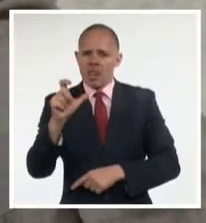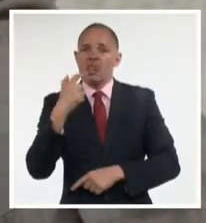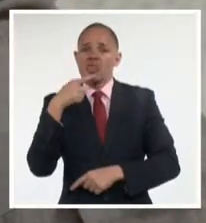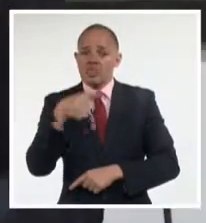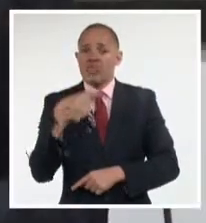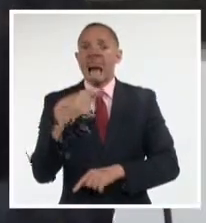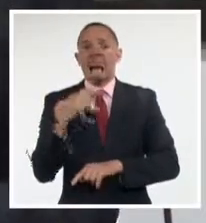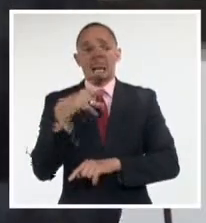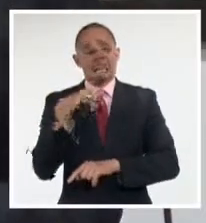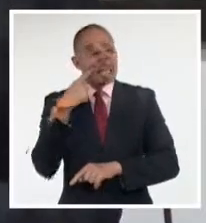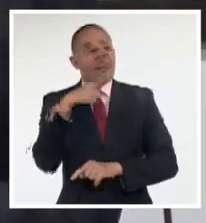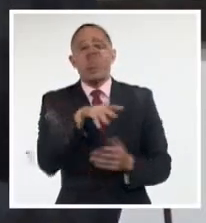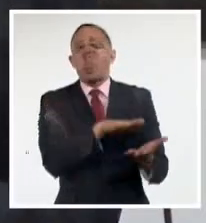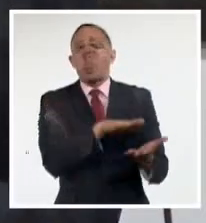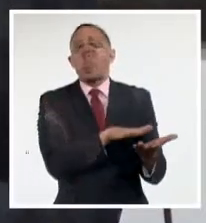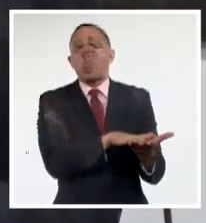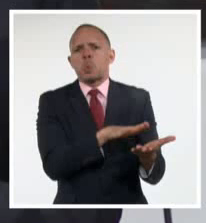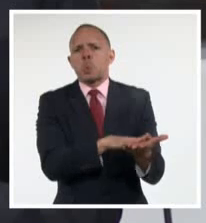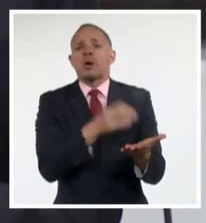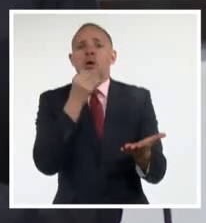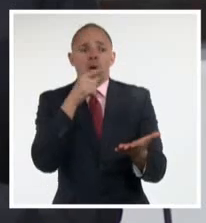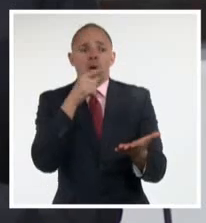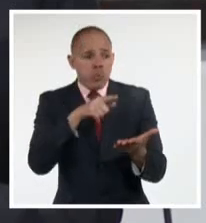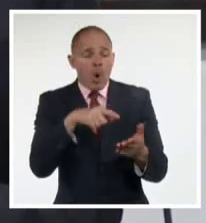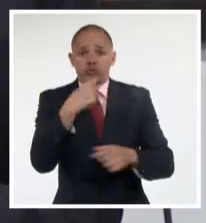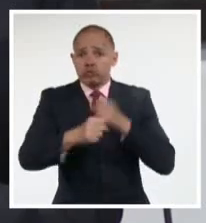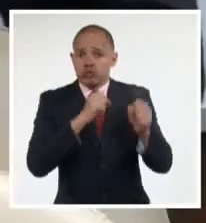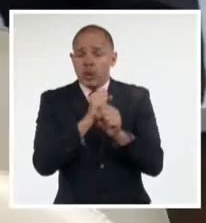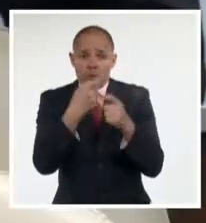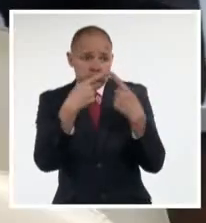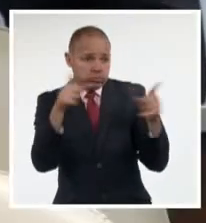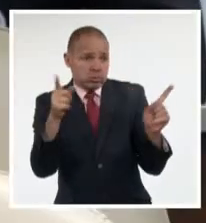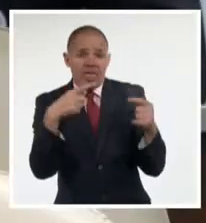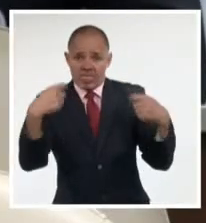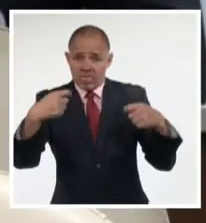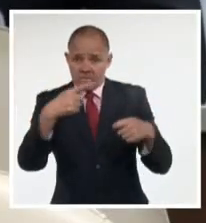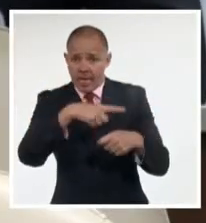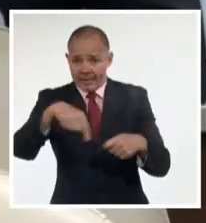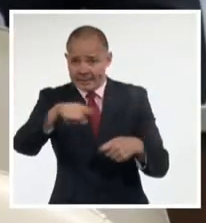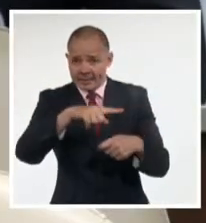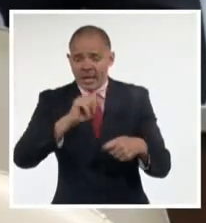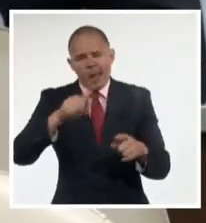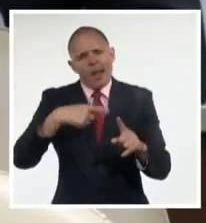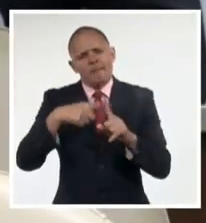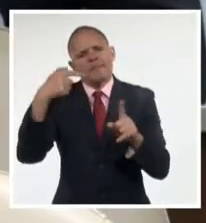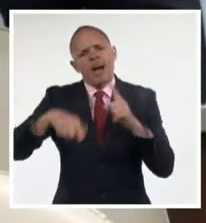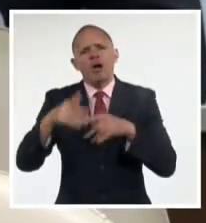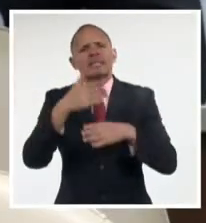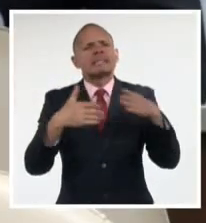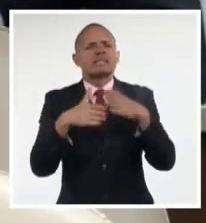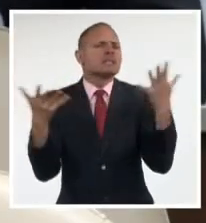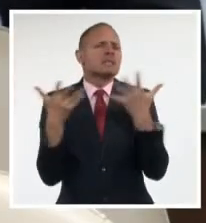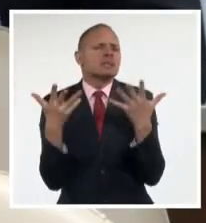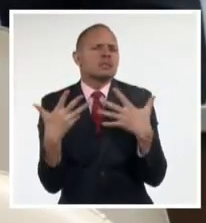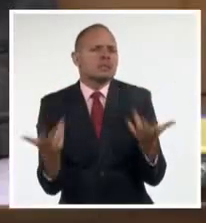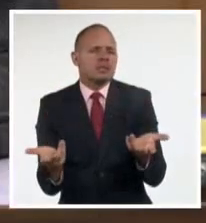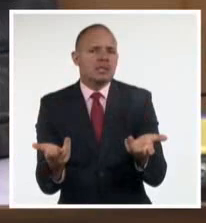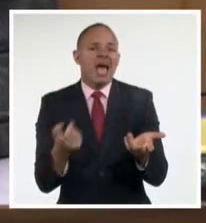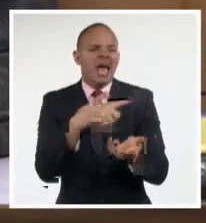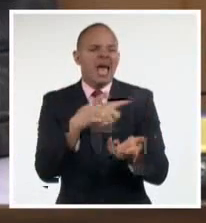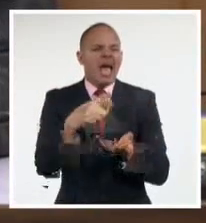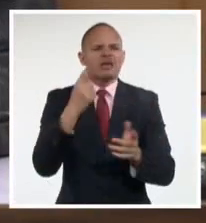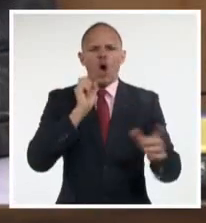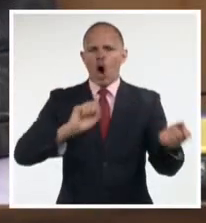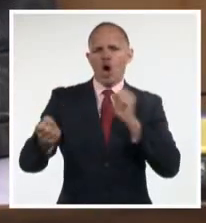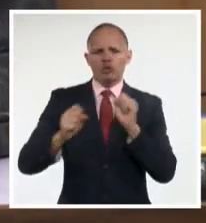lamentablemente aún su uso no se ha extendido en el país, y sobre todo reflexionaron sobre quiénes son los que construyen hoy y quién debe gestionar